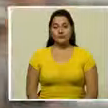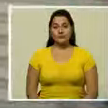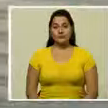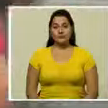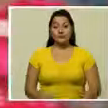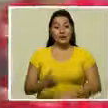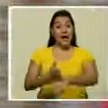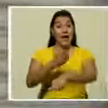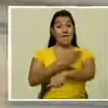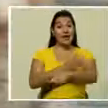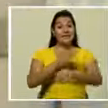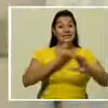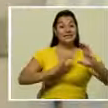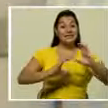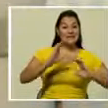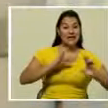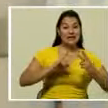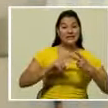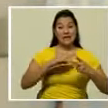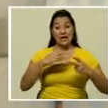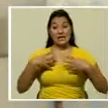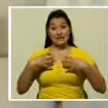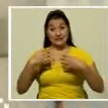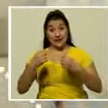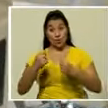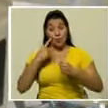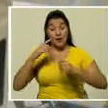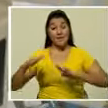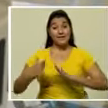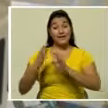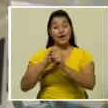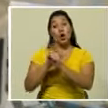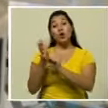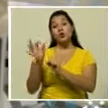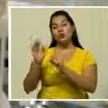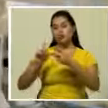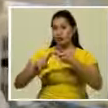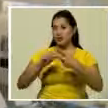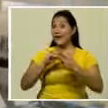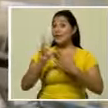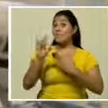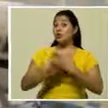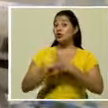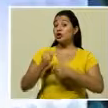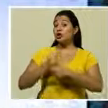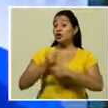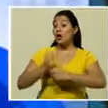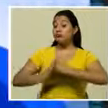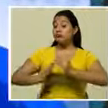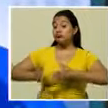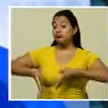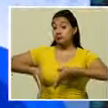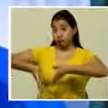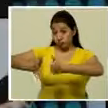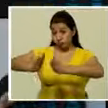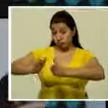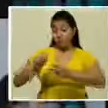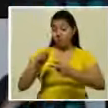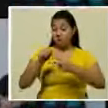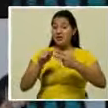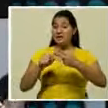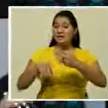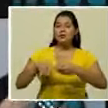Avances en la ciencia y la salud ante el COVID-19 y la puesta en marcha de obra pública para reactivar la economía fueron parte del informe de labores